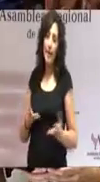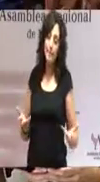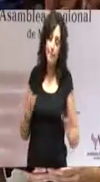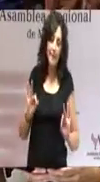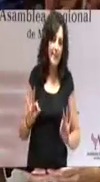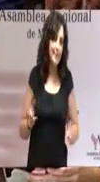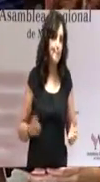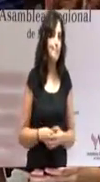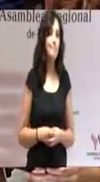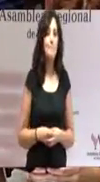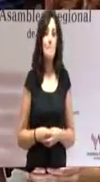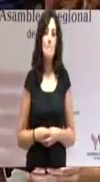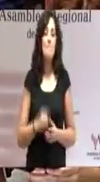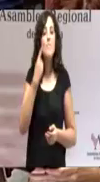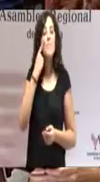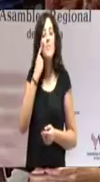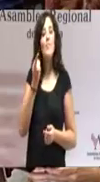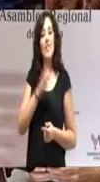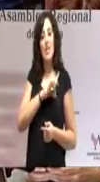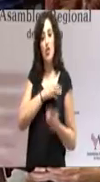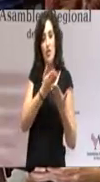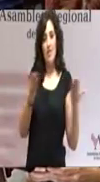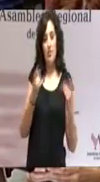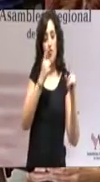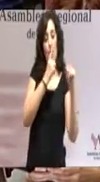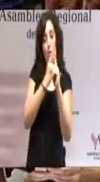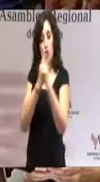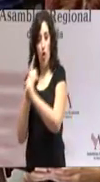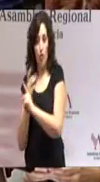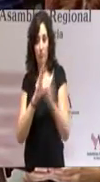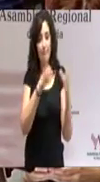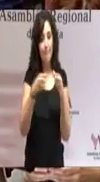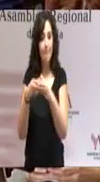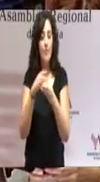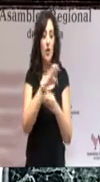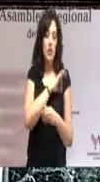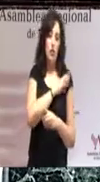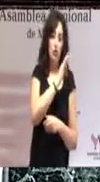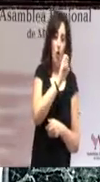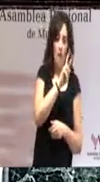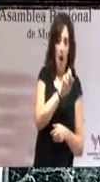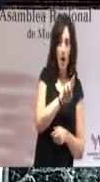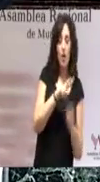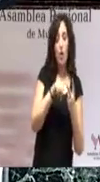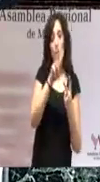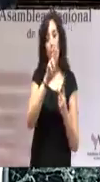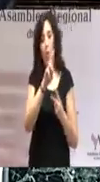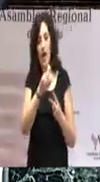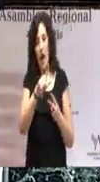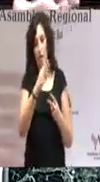Mire, señorías de la oposición, señor Tobar y señor Urralburu, les voy a dar un